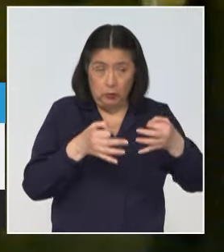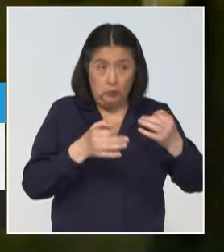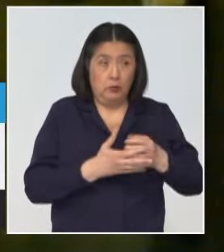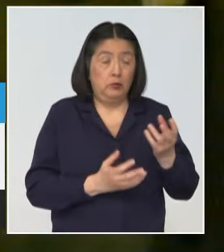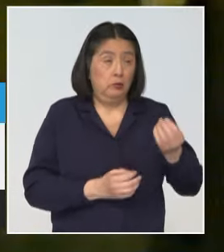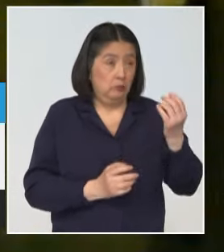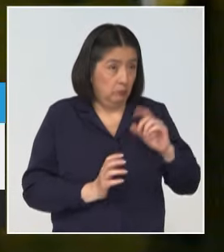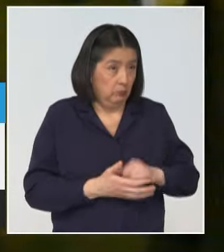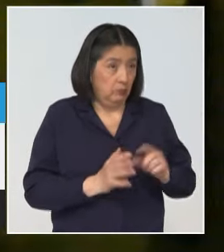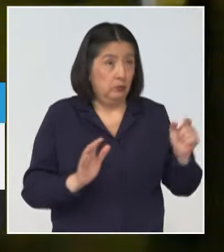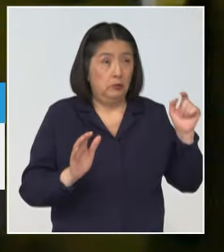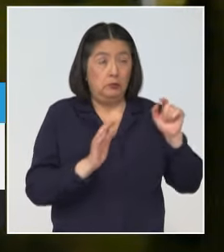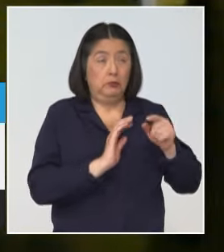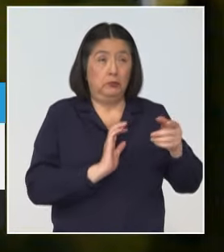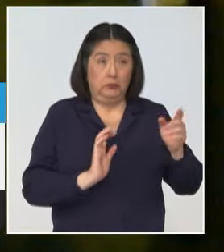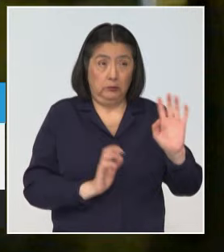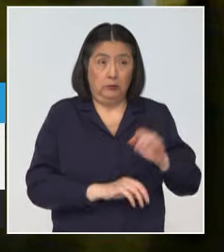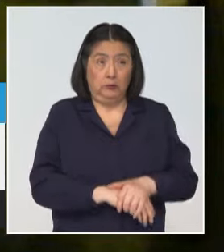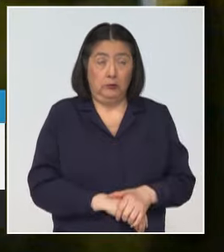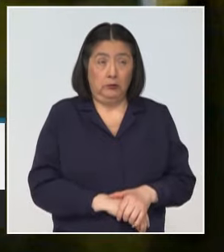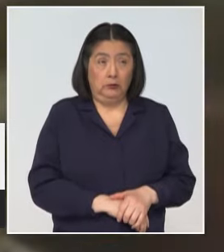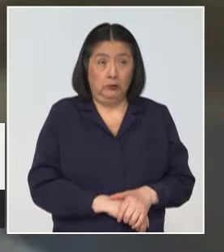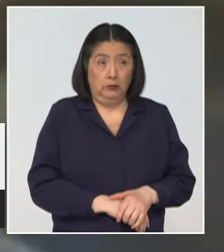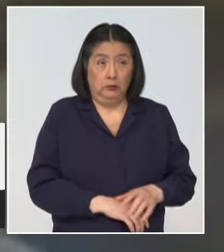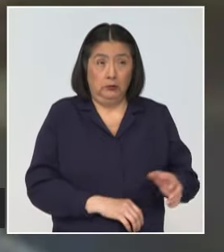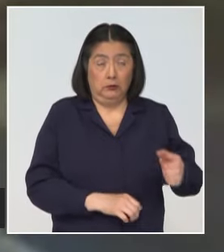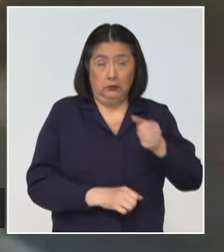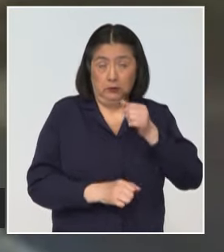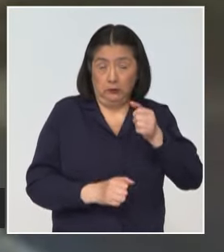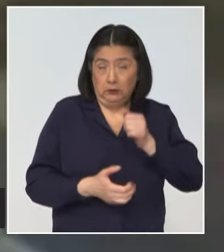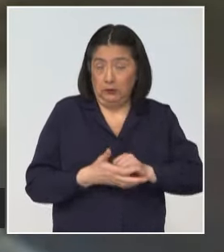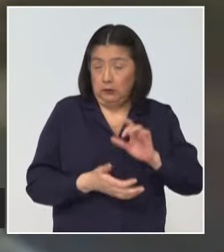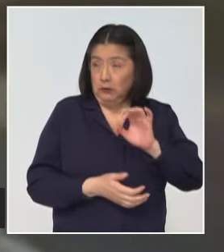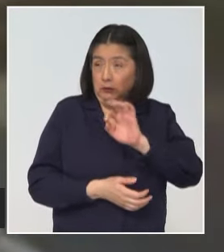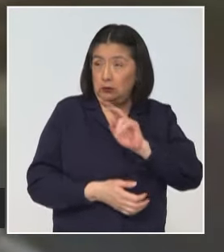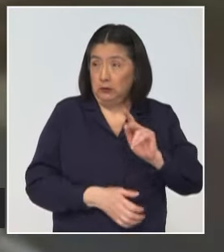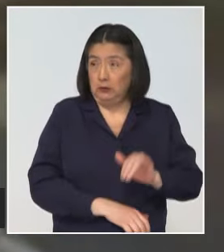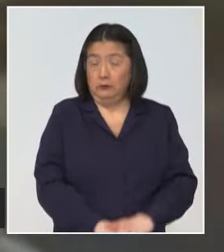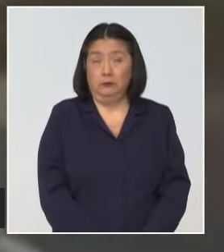el presunto delito de homicidio simple del comunicador Cristian Enrique Tirado.